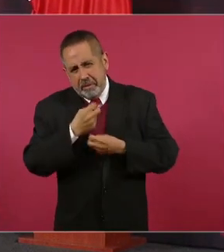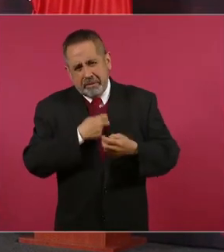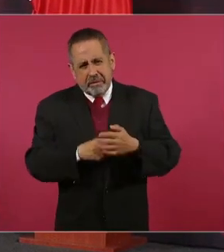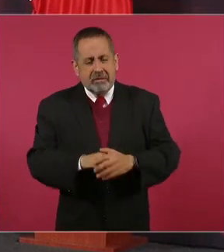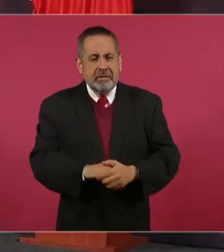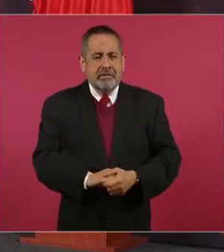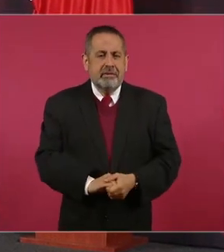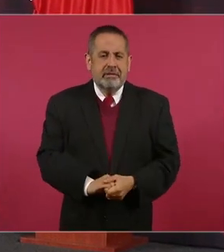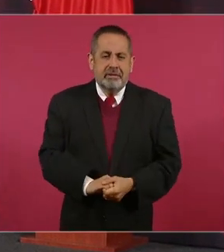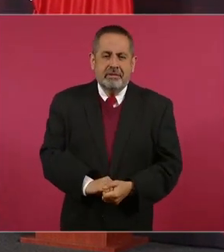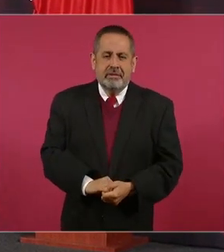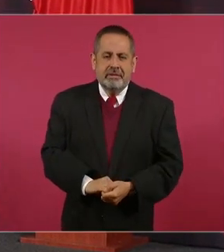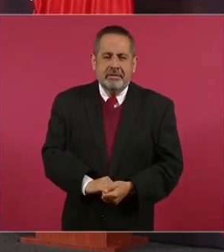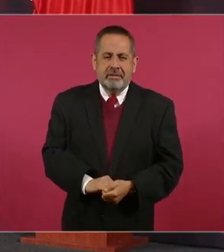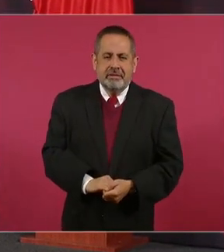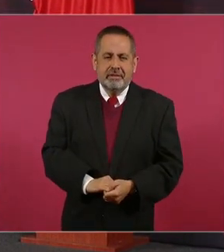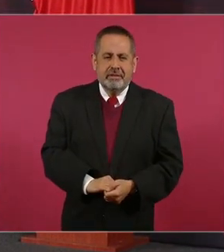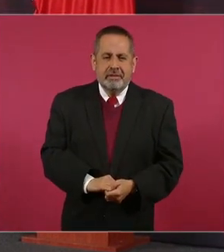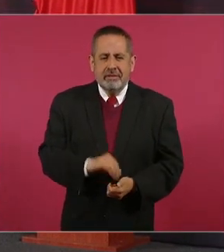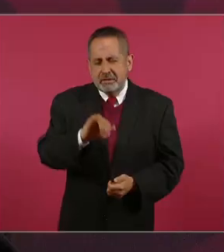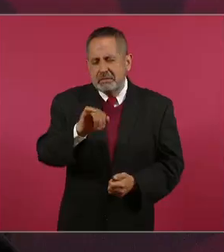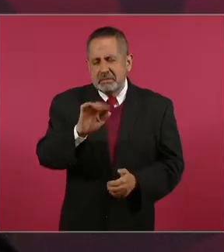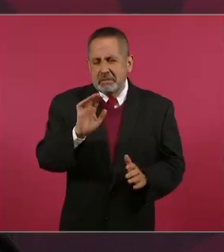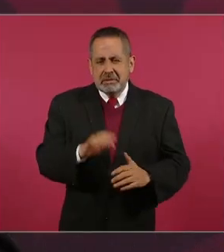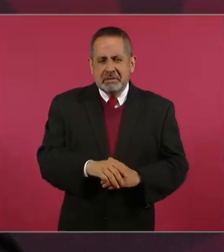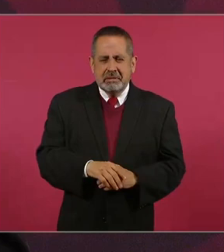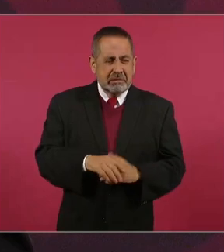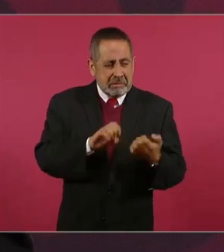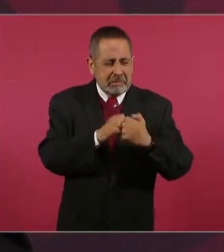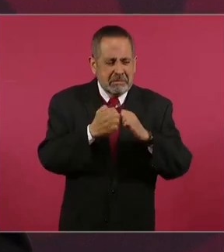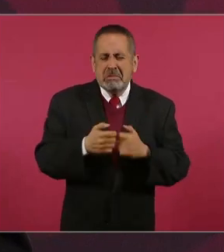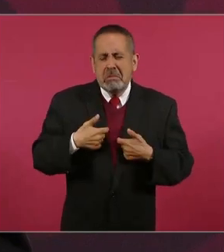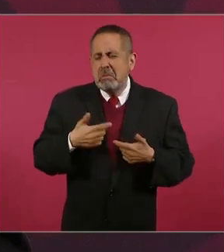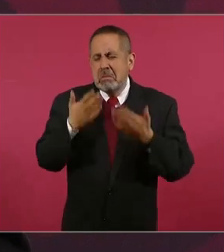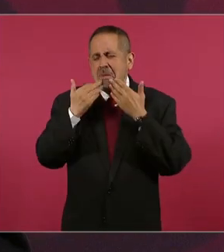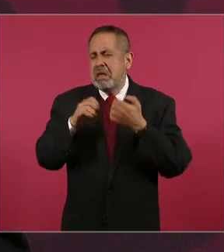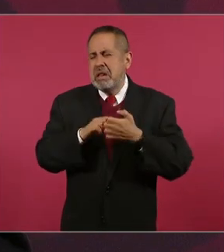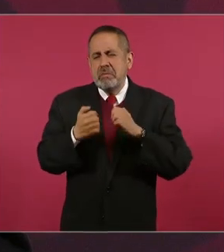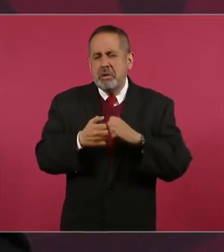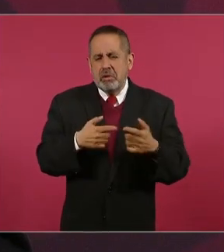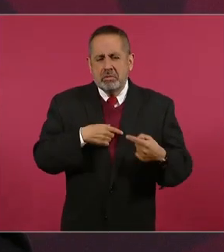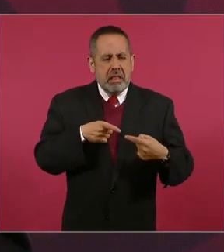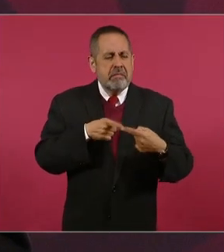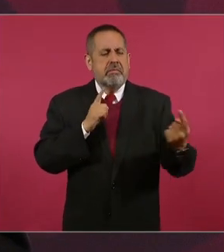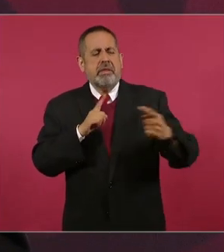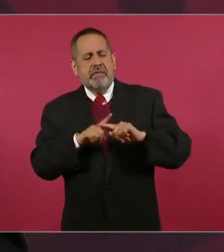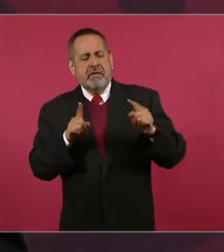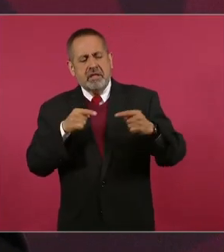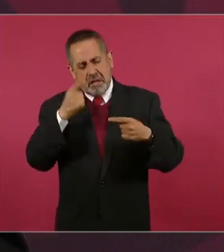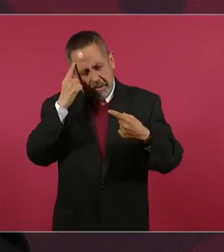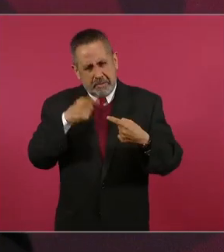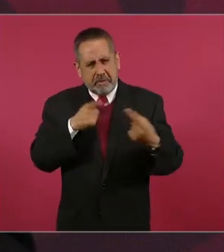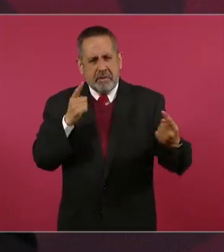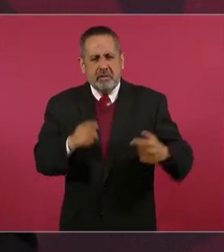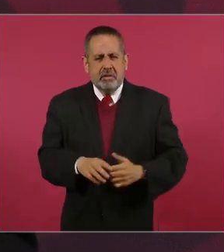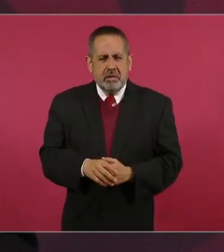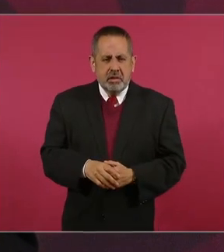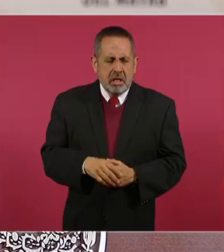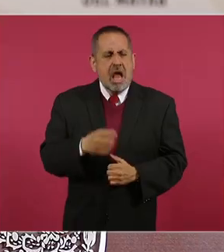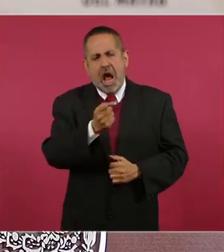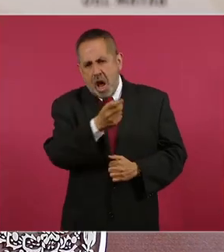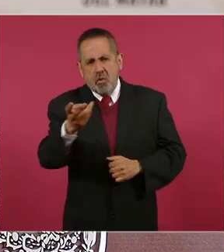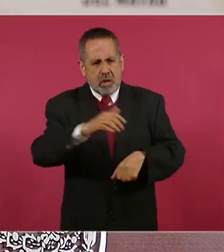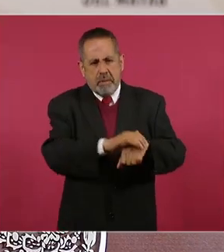Sí, sí, sí, sí. Yo no tengo enemigos, tengo adversarios. Y sí tengo